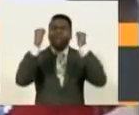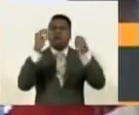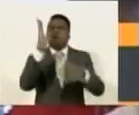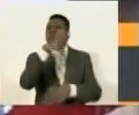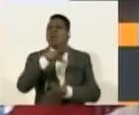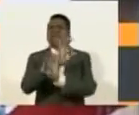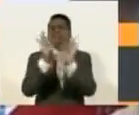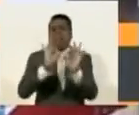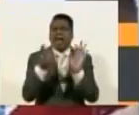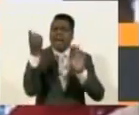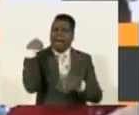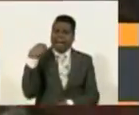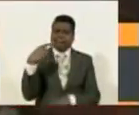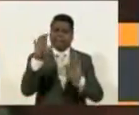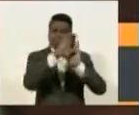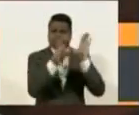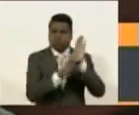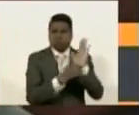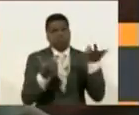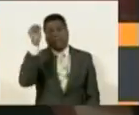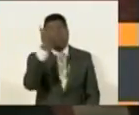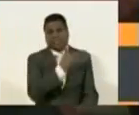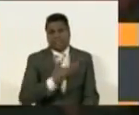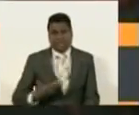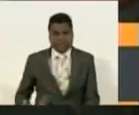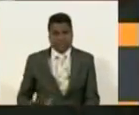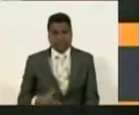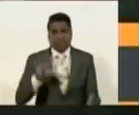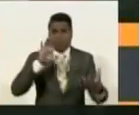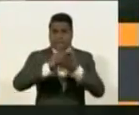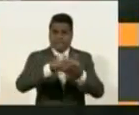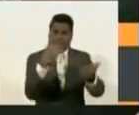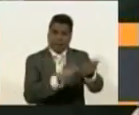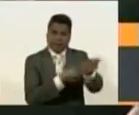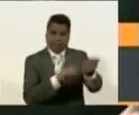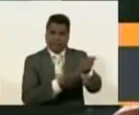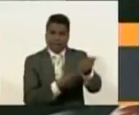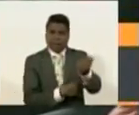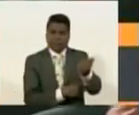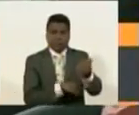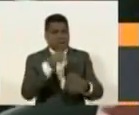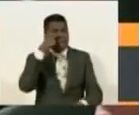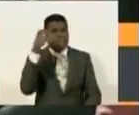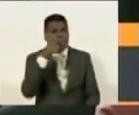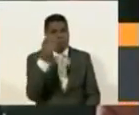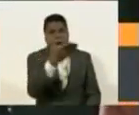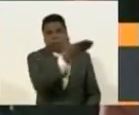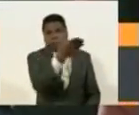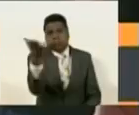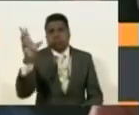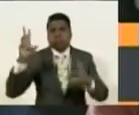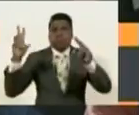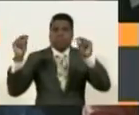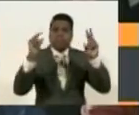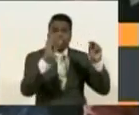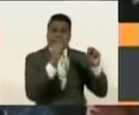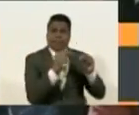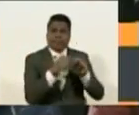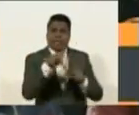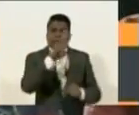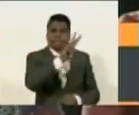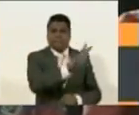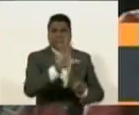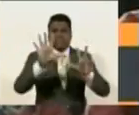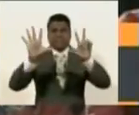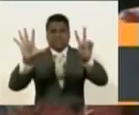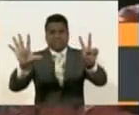derecha, el presidente Maduro, querido hermano, le ha buscado canalizar ese 27